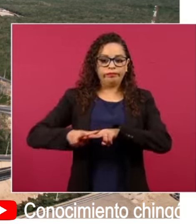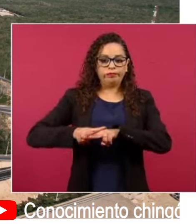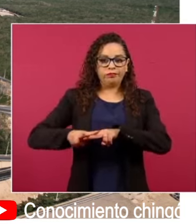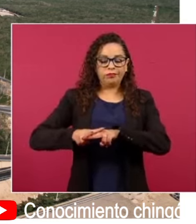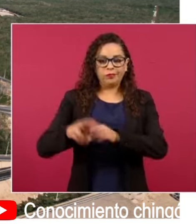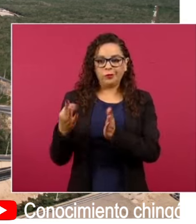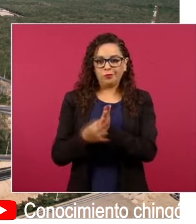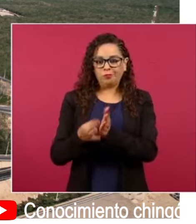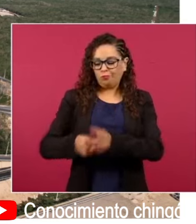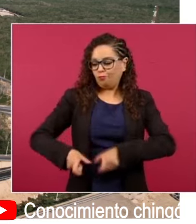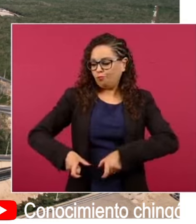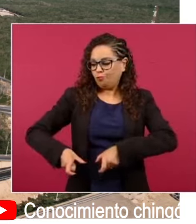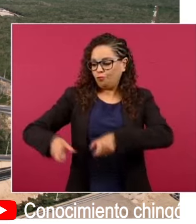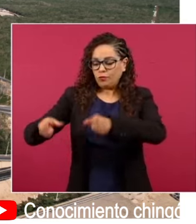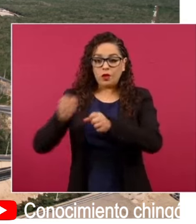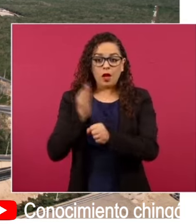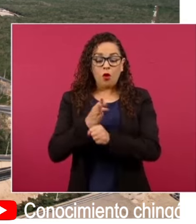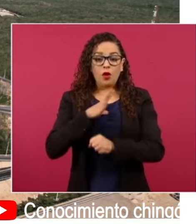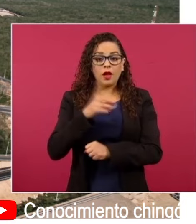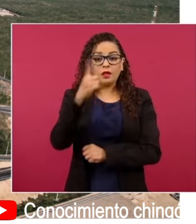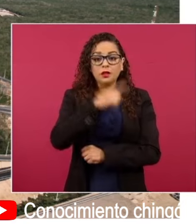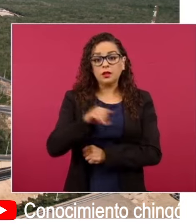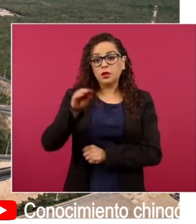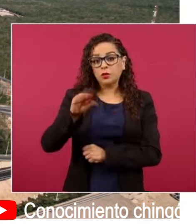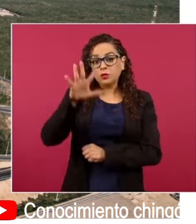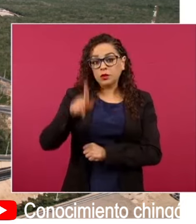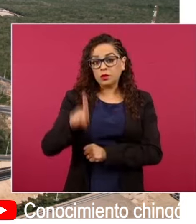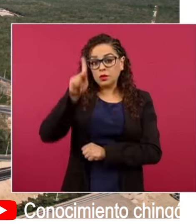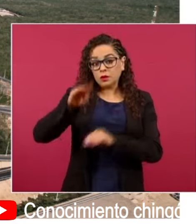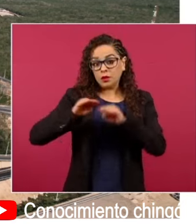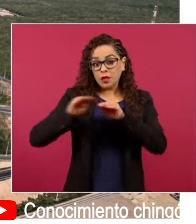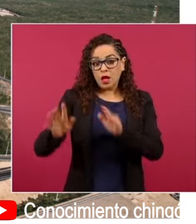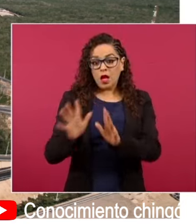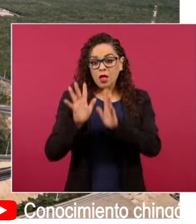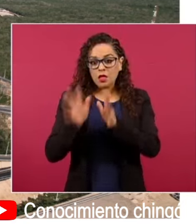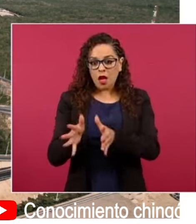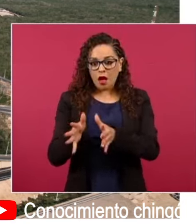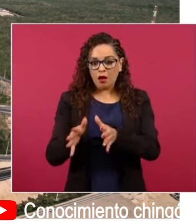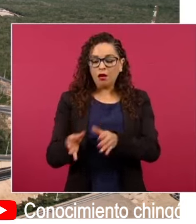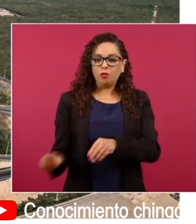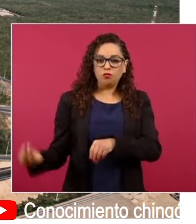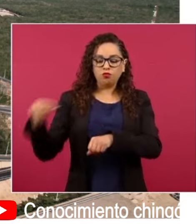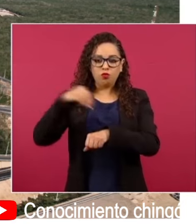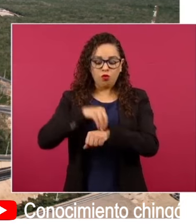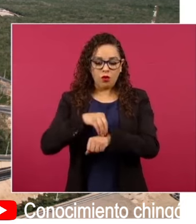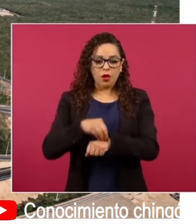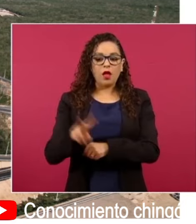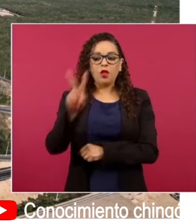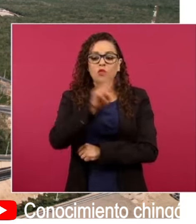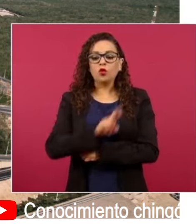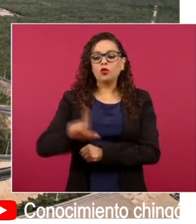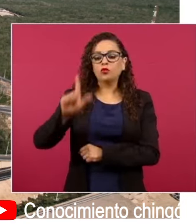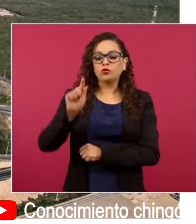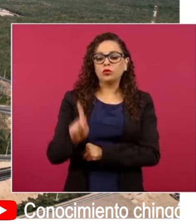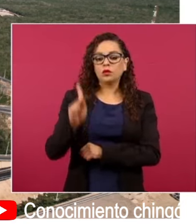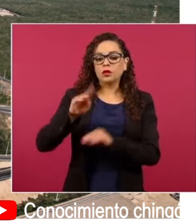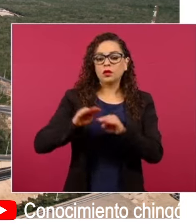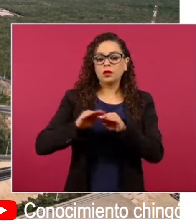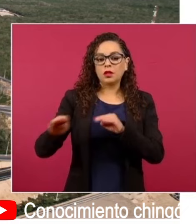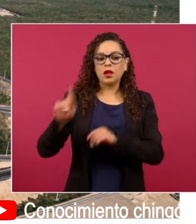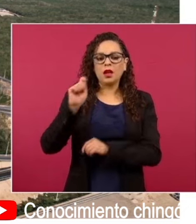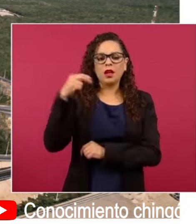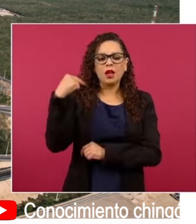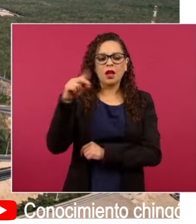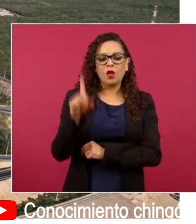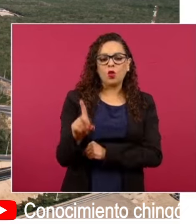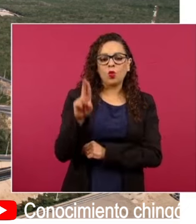tenemos colocado 195 kilómetros de balasto y de riel y 270 kilómetros de durmientes. Los durmientes ya están